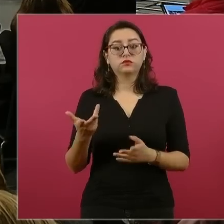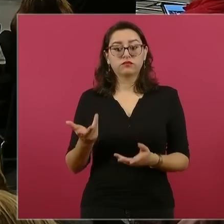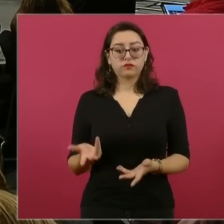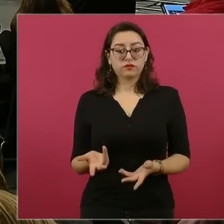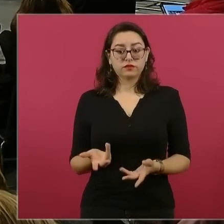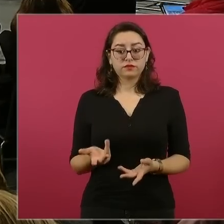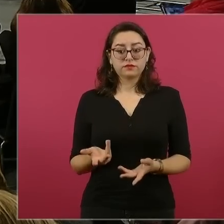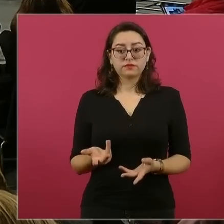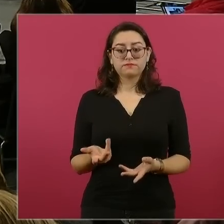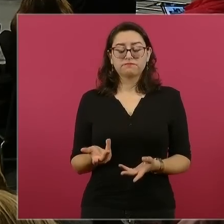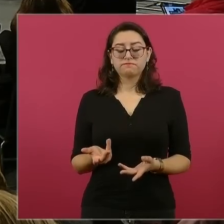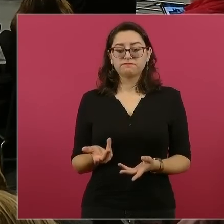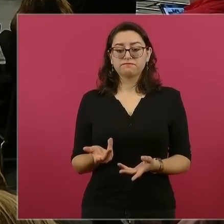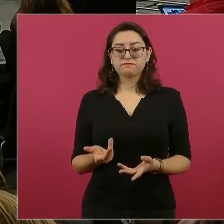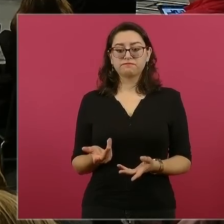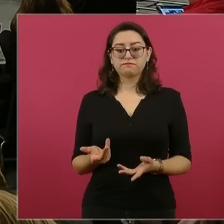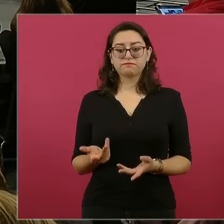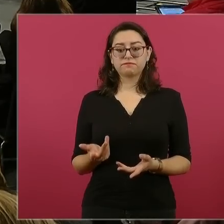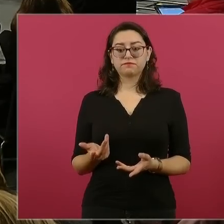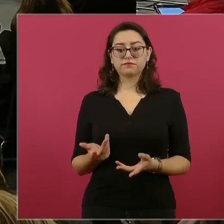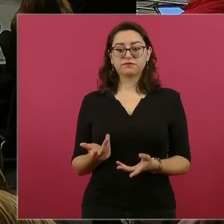estado de